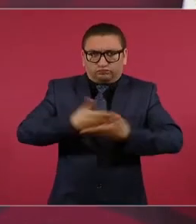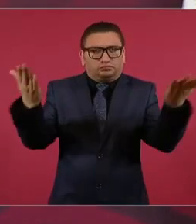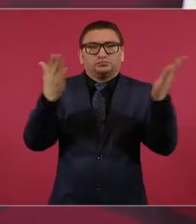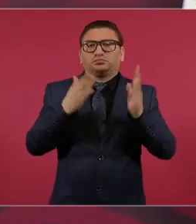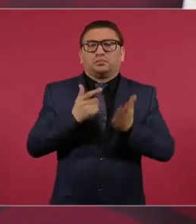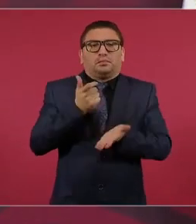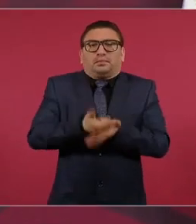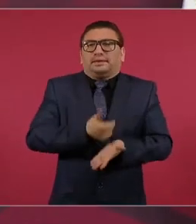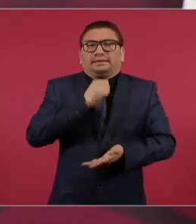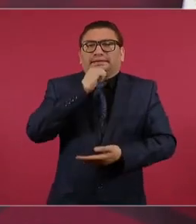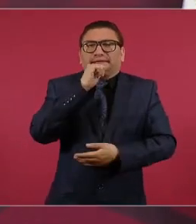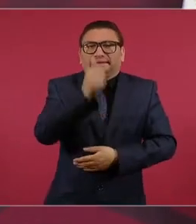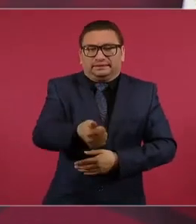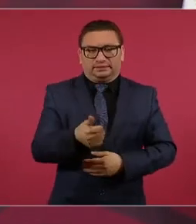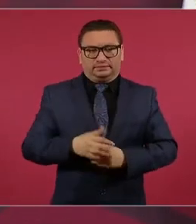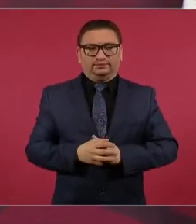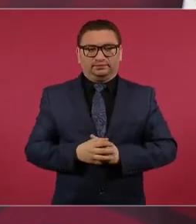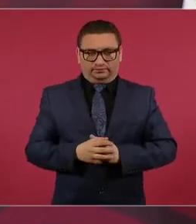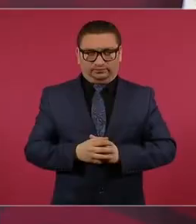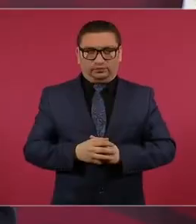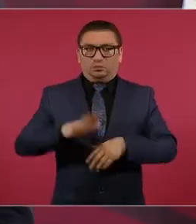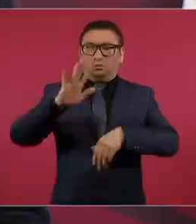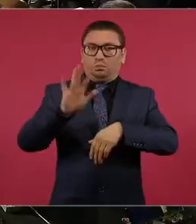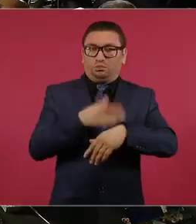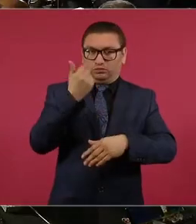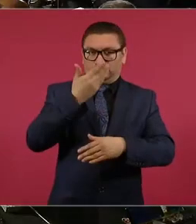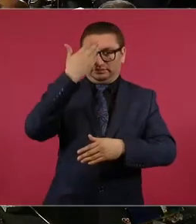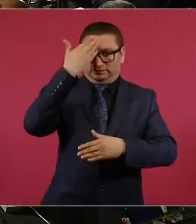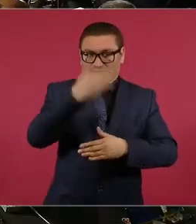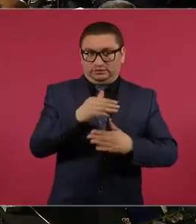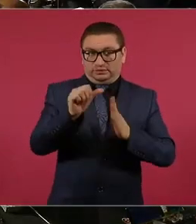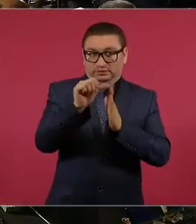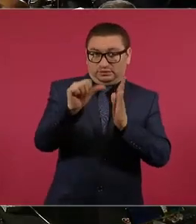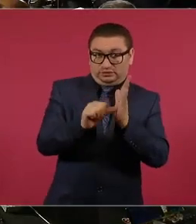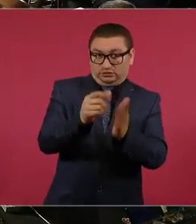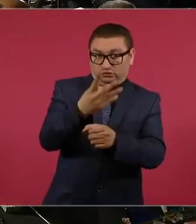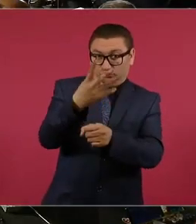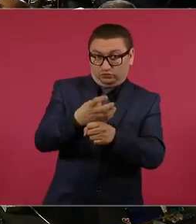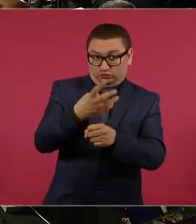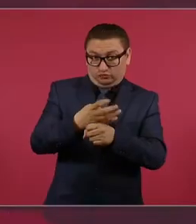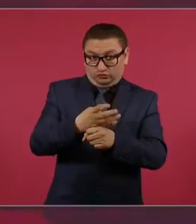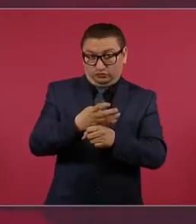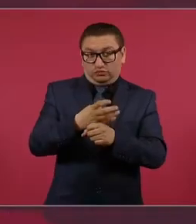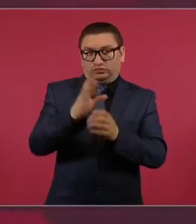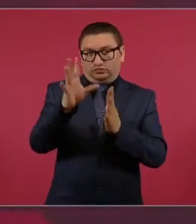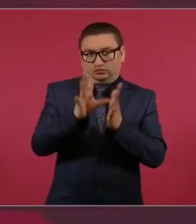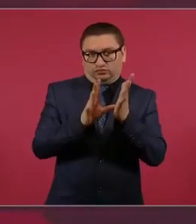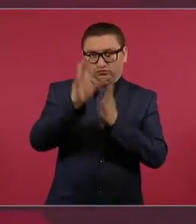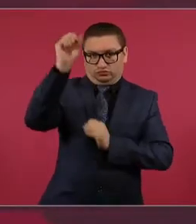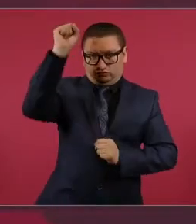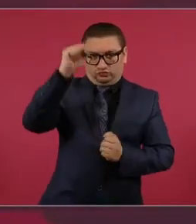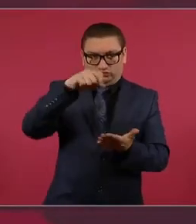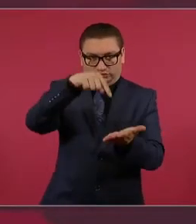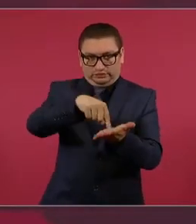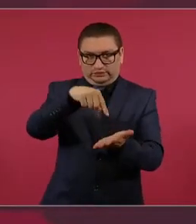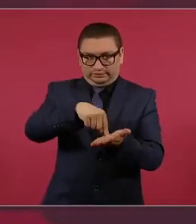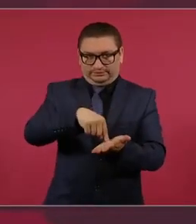nada porque de conformidad con el artículo cuarto de la